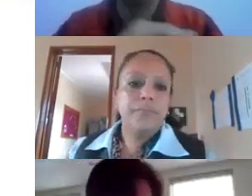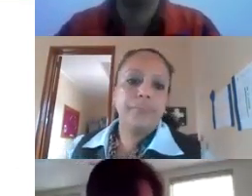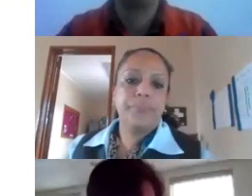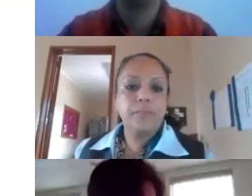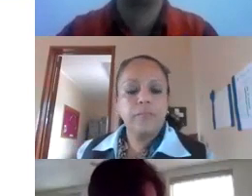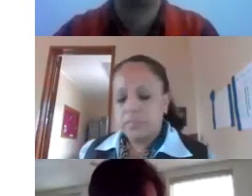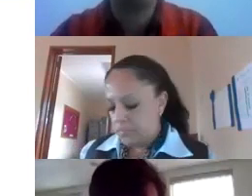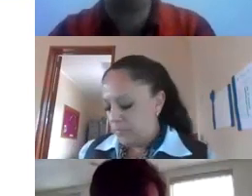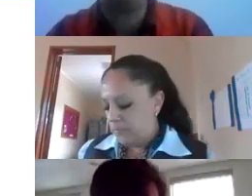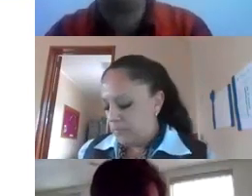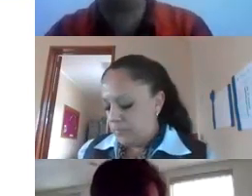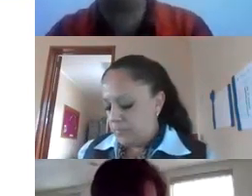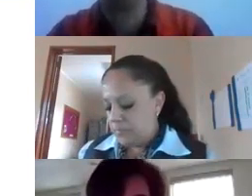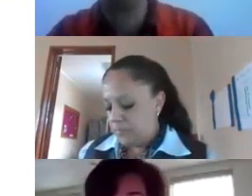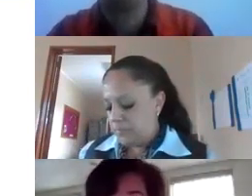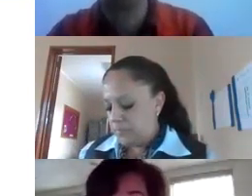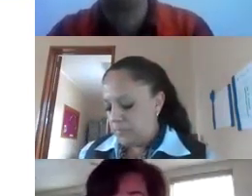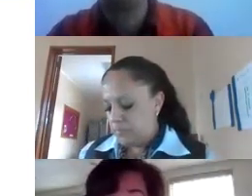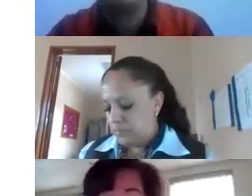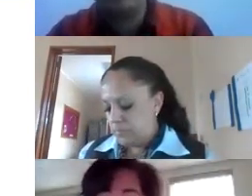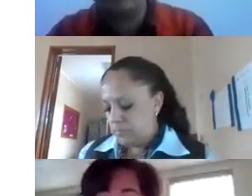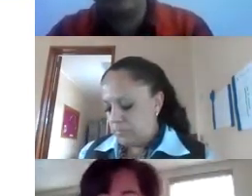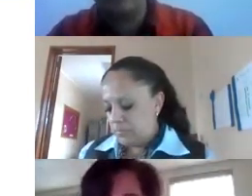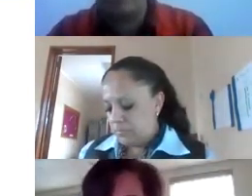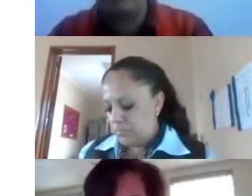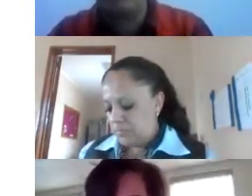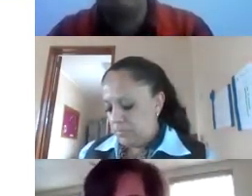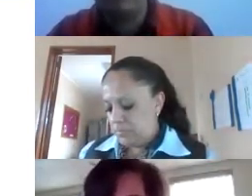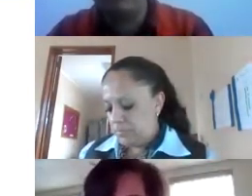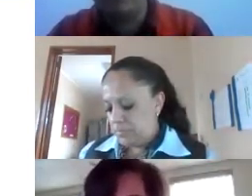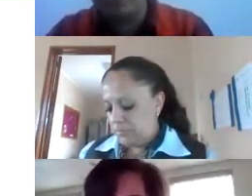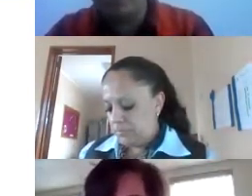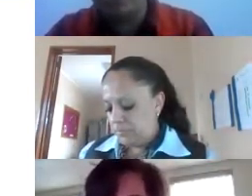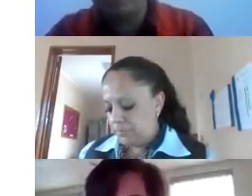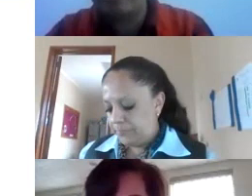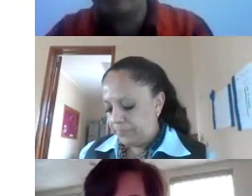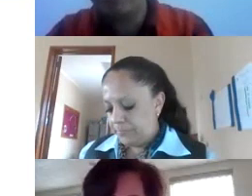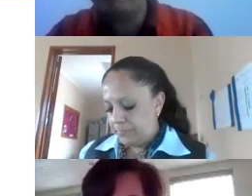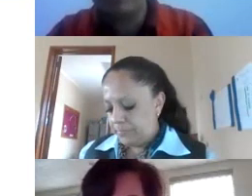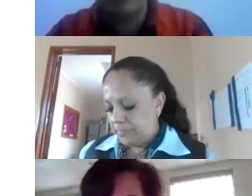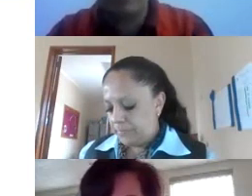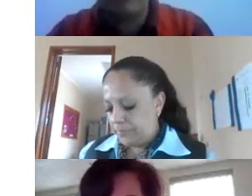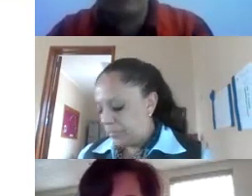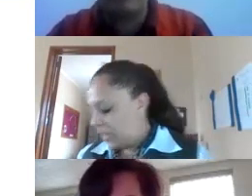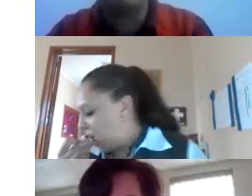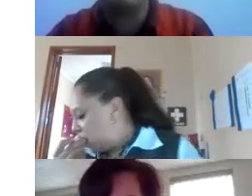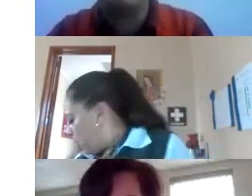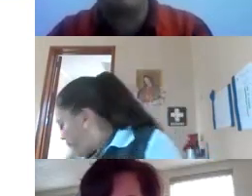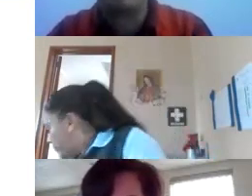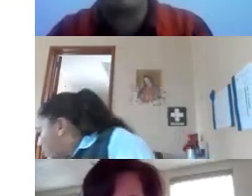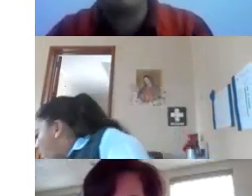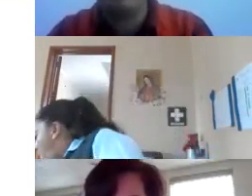¿Qué pasaría si yo estoy socorriendo a una víctima que evidentemente presenta una quemadura,